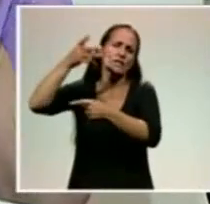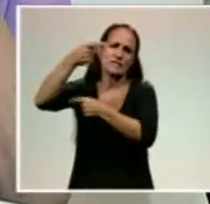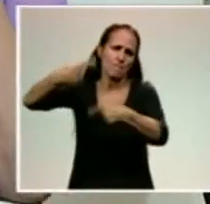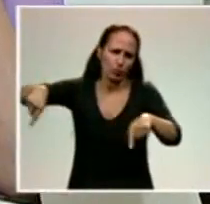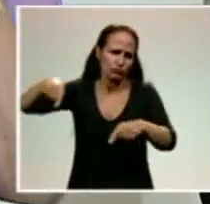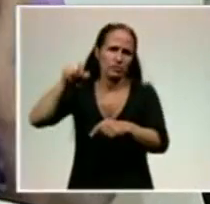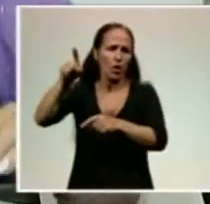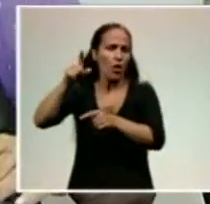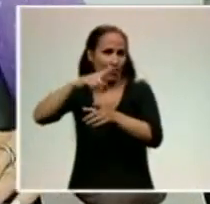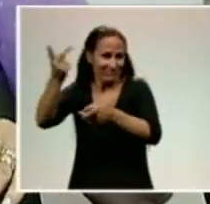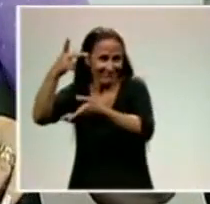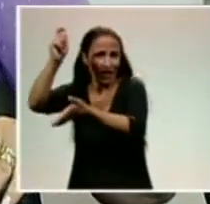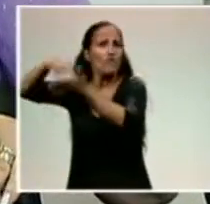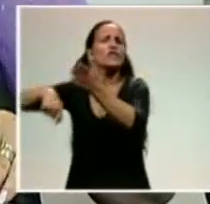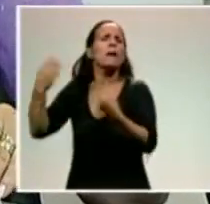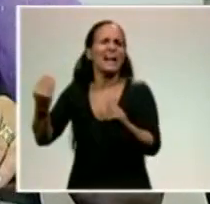proyectos, firmó